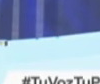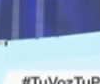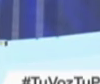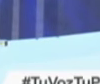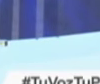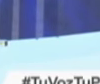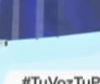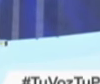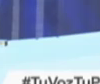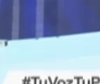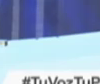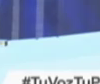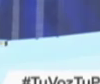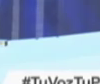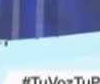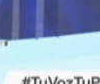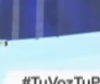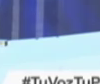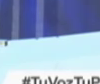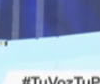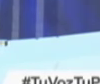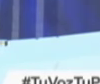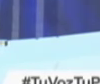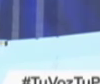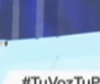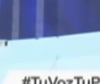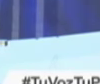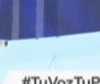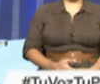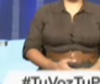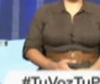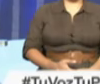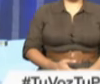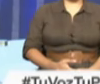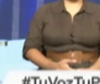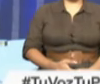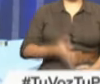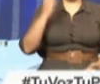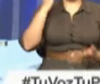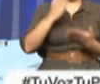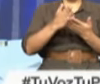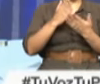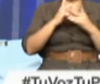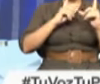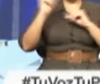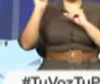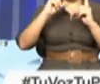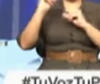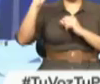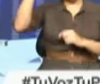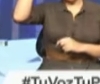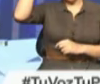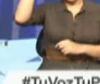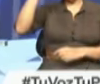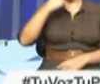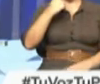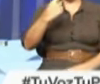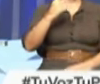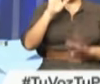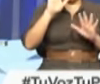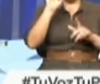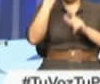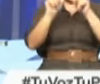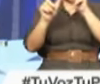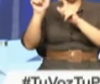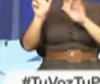Bien, tras la suspensión temporal del veto migratorio propuesto por el presidente Donald Trump, miles de personas procedentes de